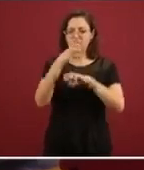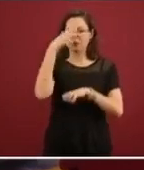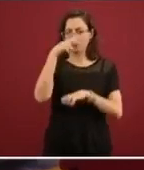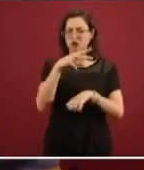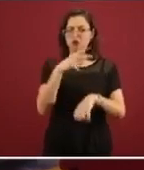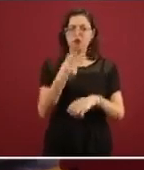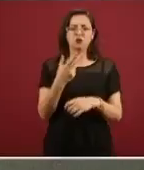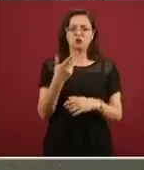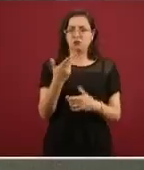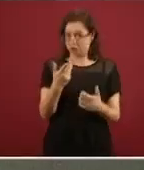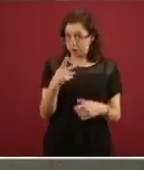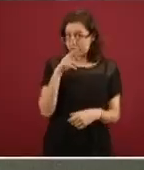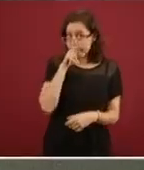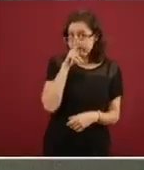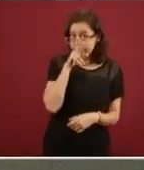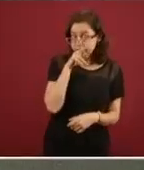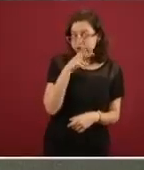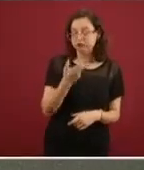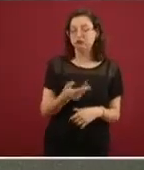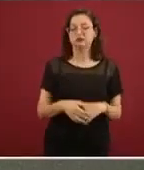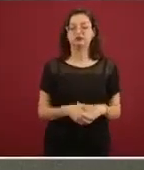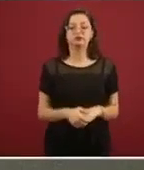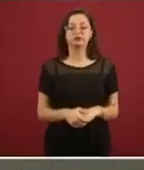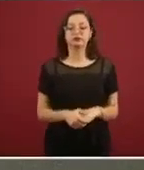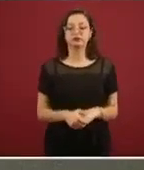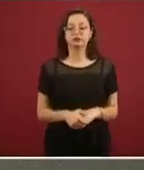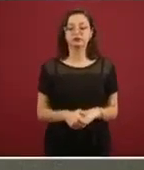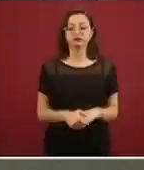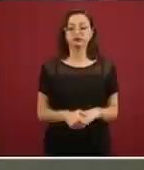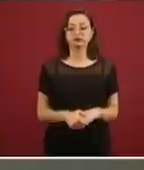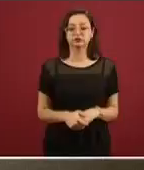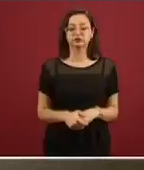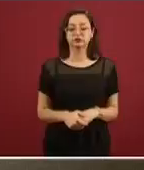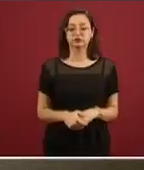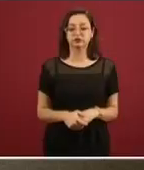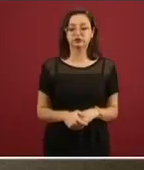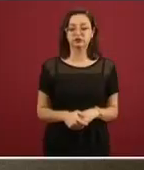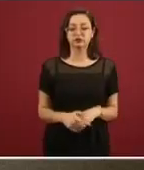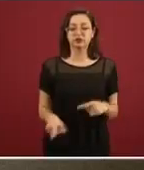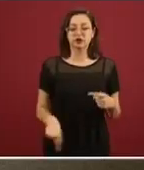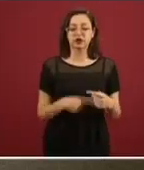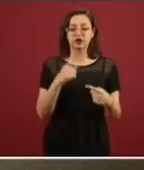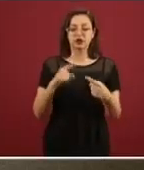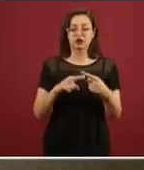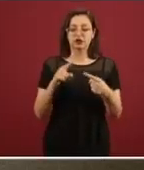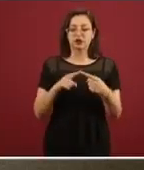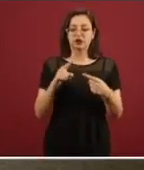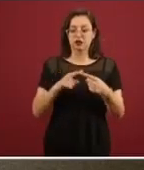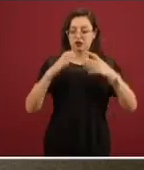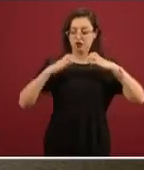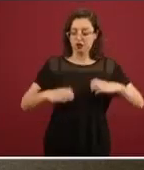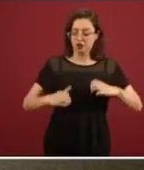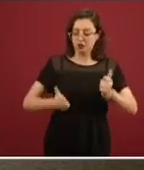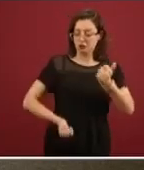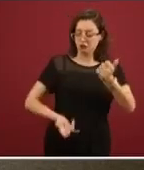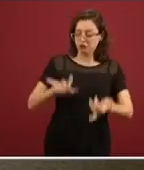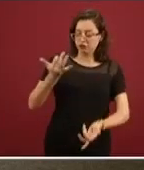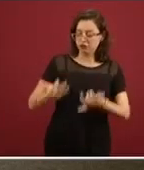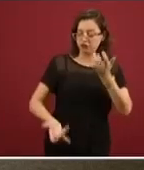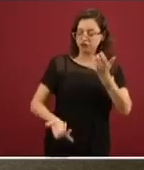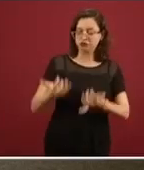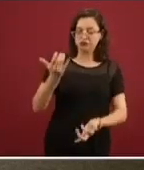México. Gracias. Con mucho gusto. Respecto a la incineración y la disposición final de los restos